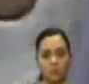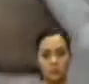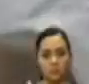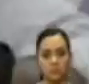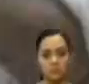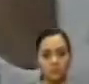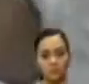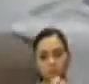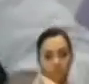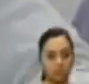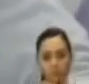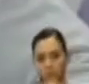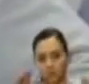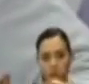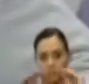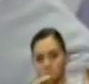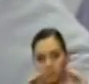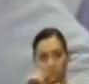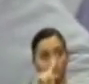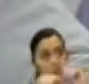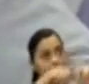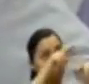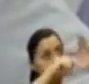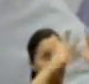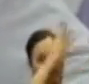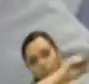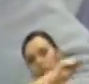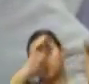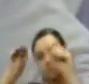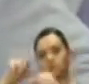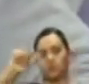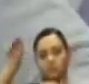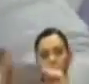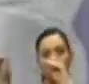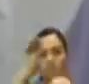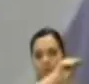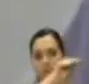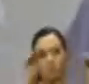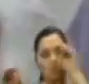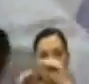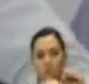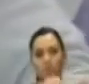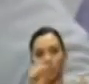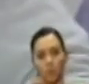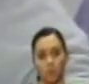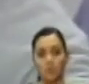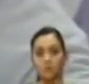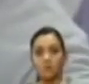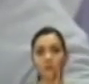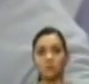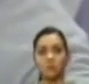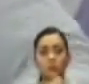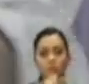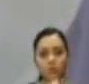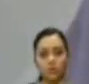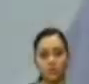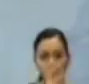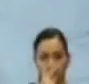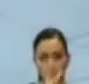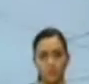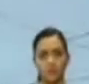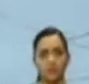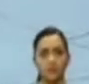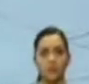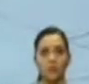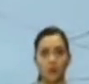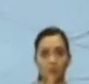pueden mover a otro lugar una vez que se construya la infraestructura definitiva. Ahí tienen la vieja escuelita, ¿no? Y el aula